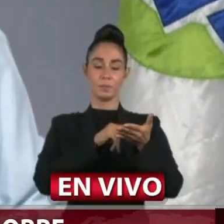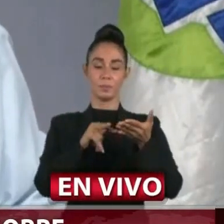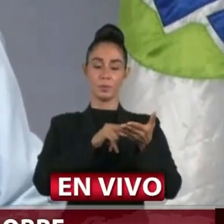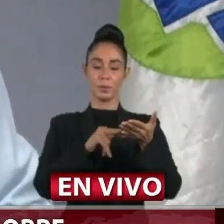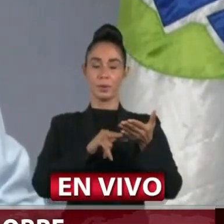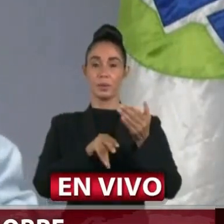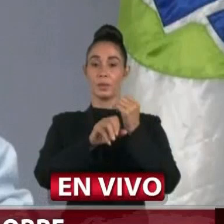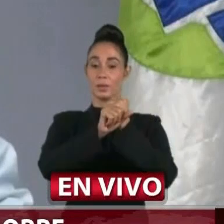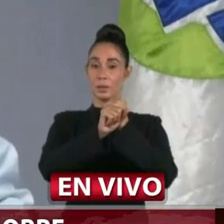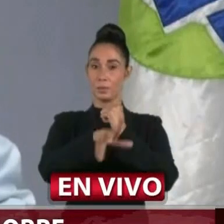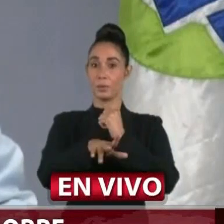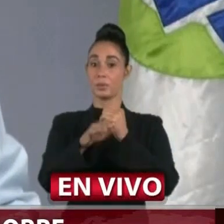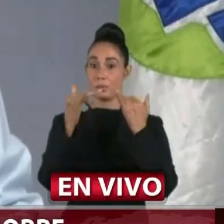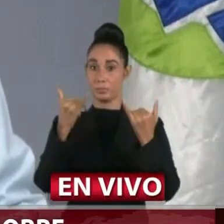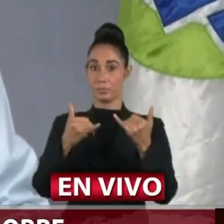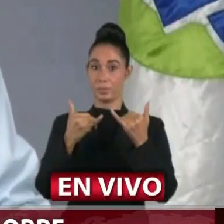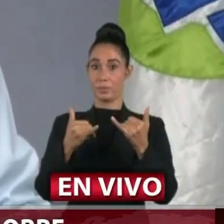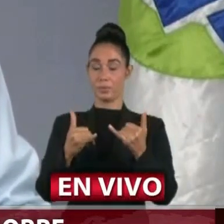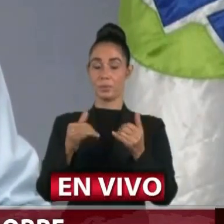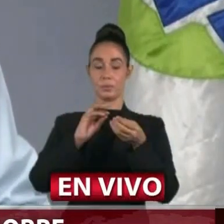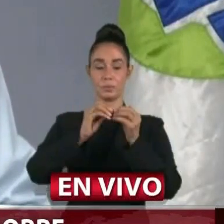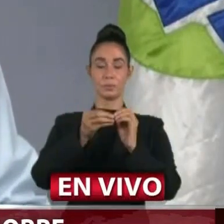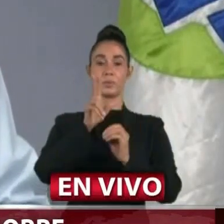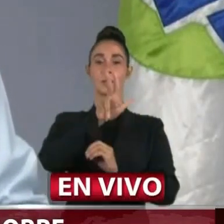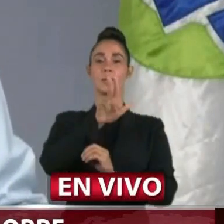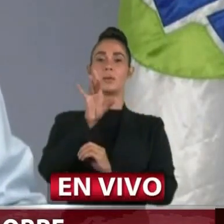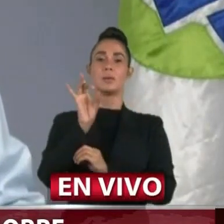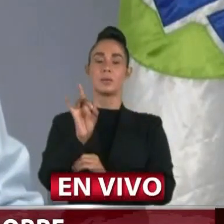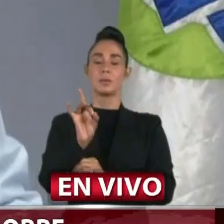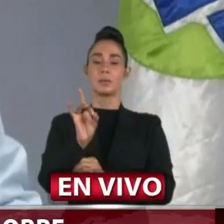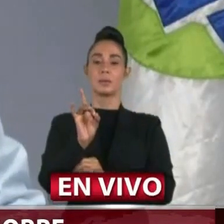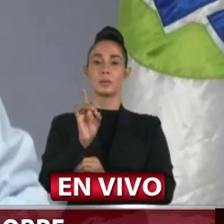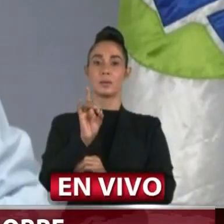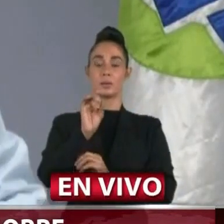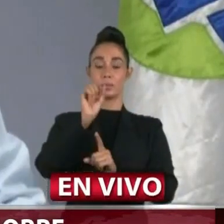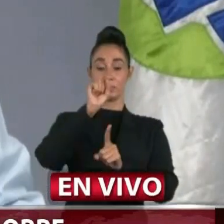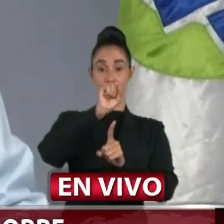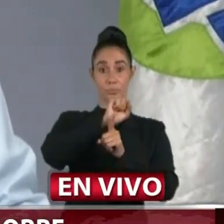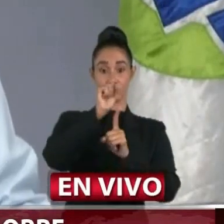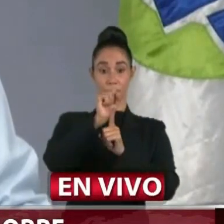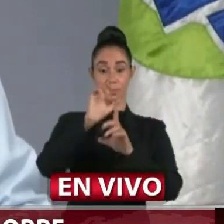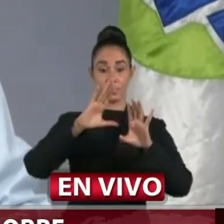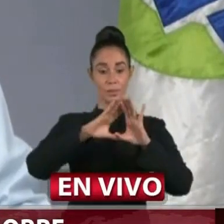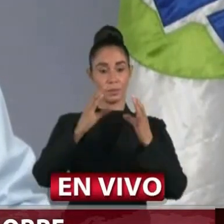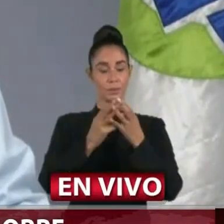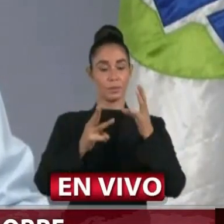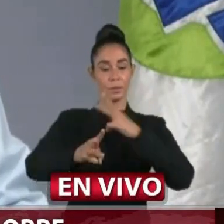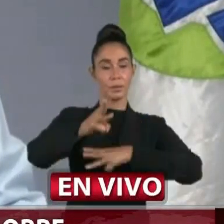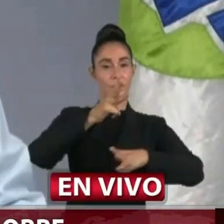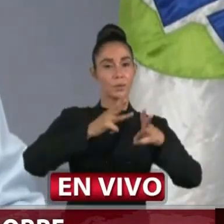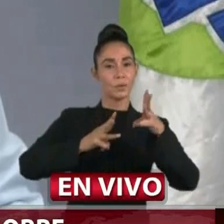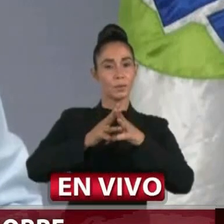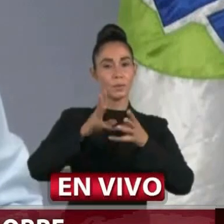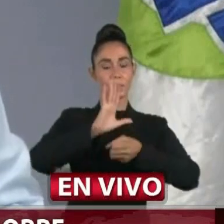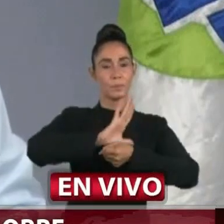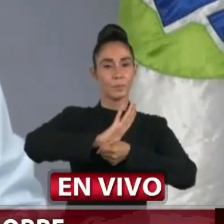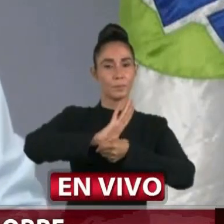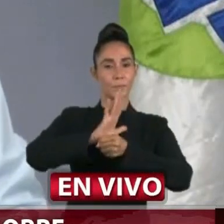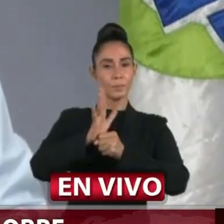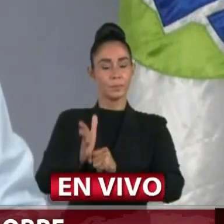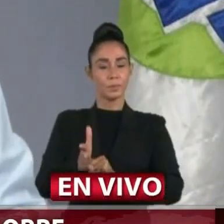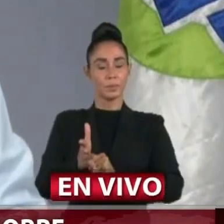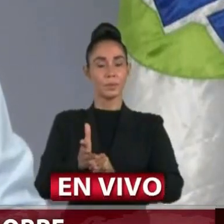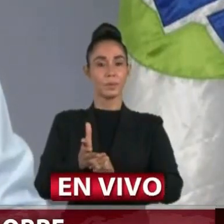al boletín número 38. La situación global del COVID-19